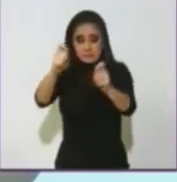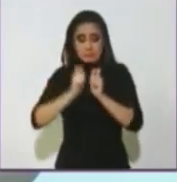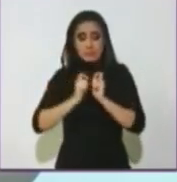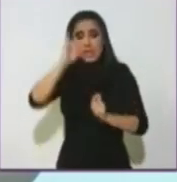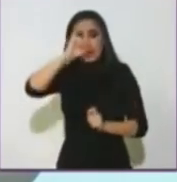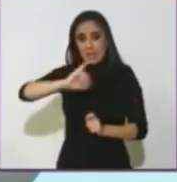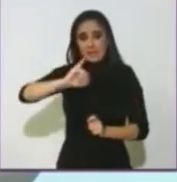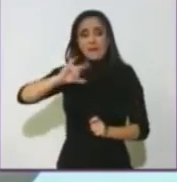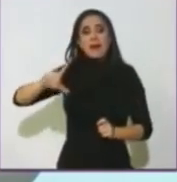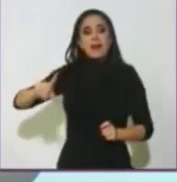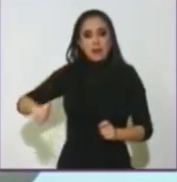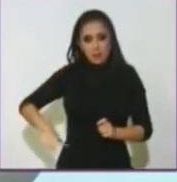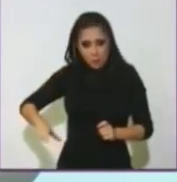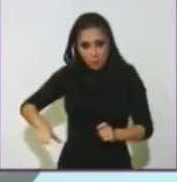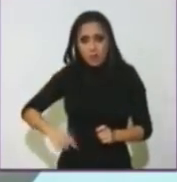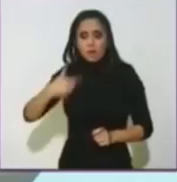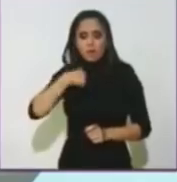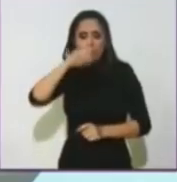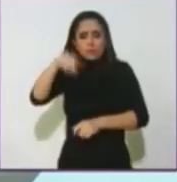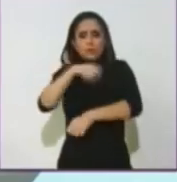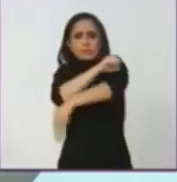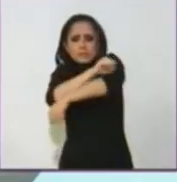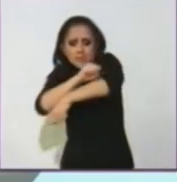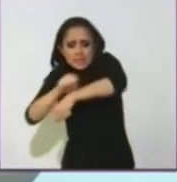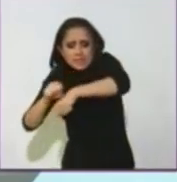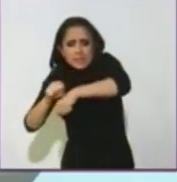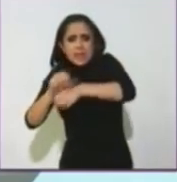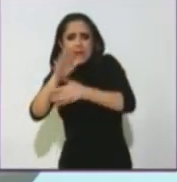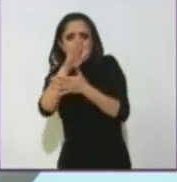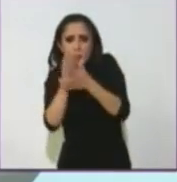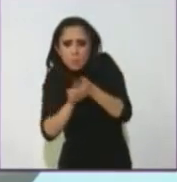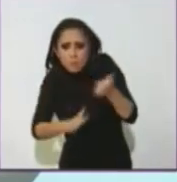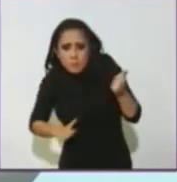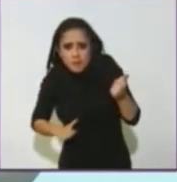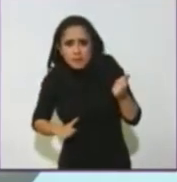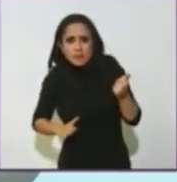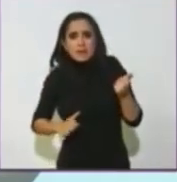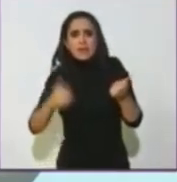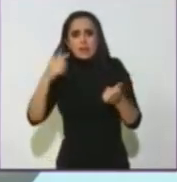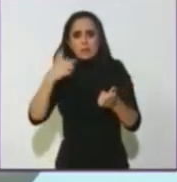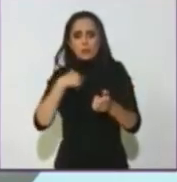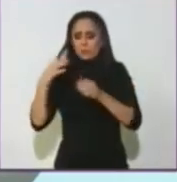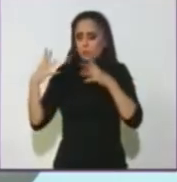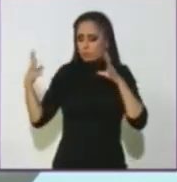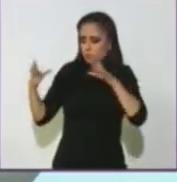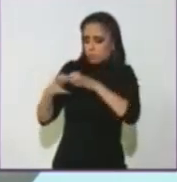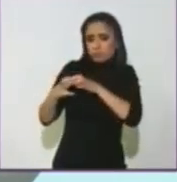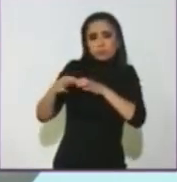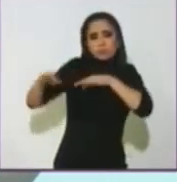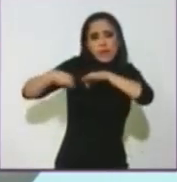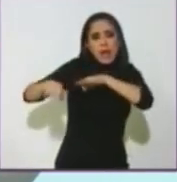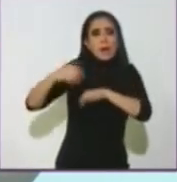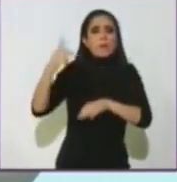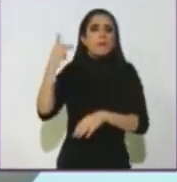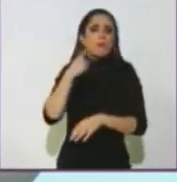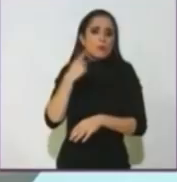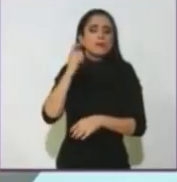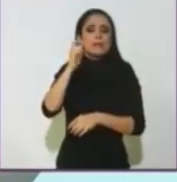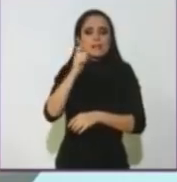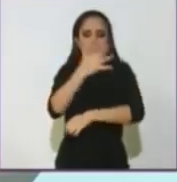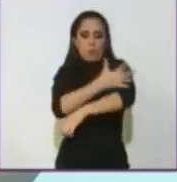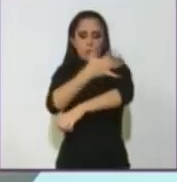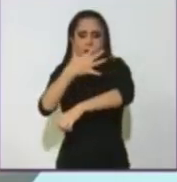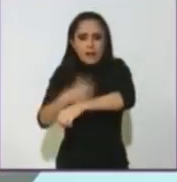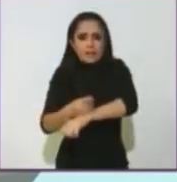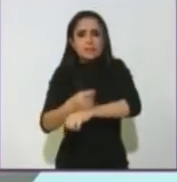sencilla modesta con un equipo de hombres y mujeres honestos capaces que nunca le den la